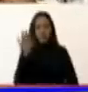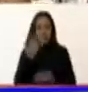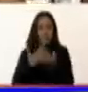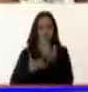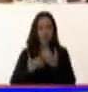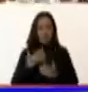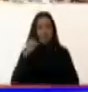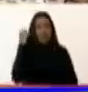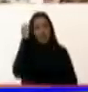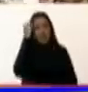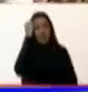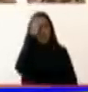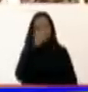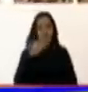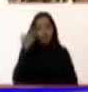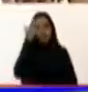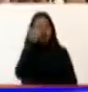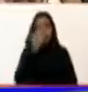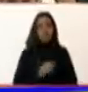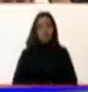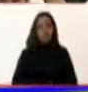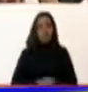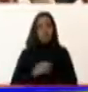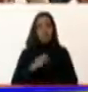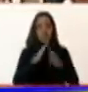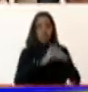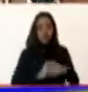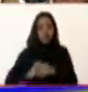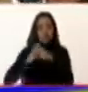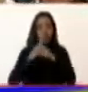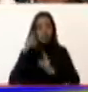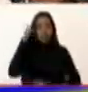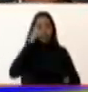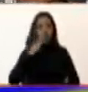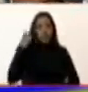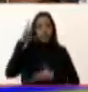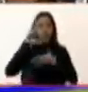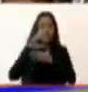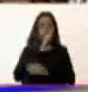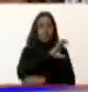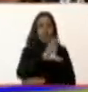África, de Estados Unidos, de Europa, de América Latina, del Caribe.